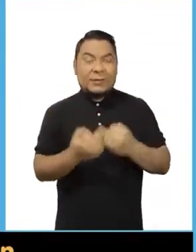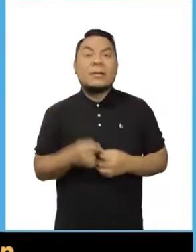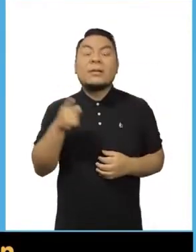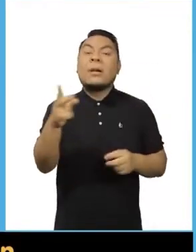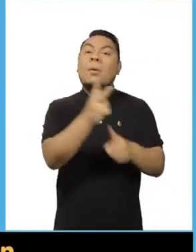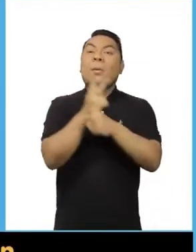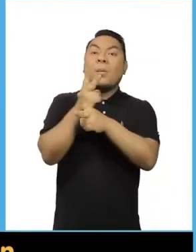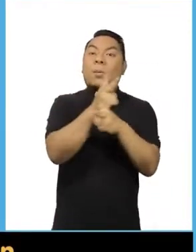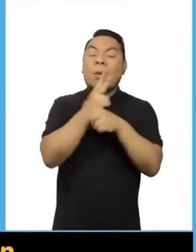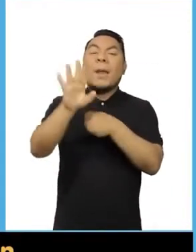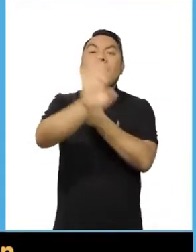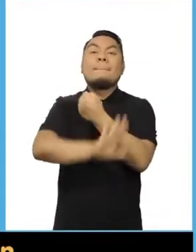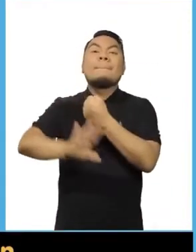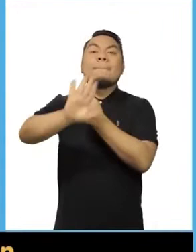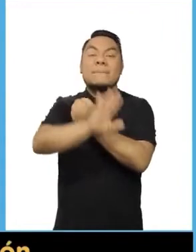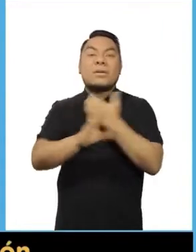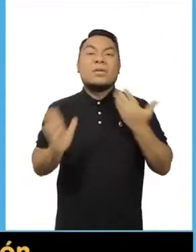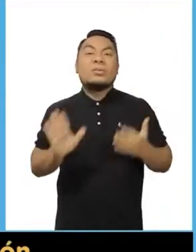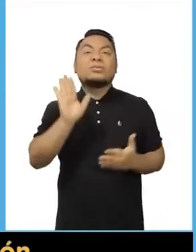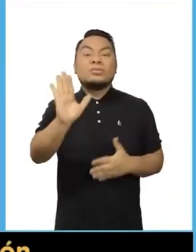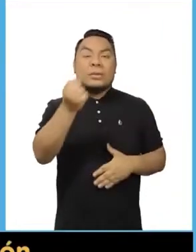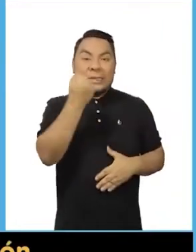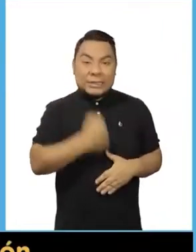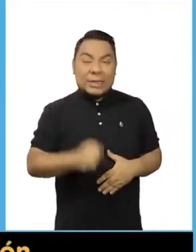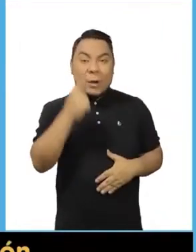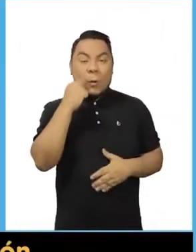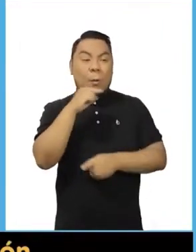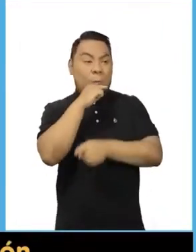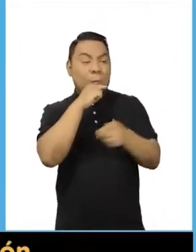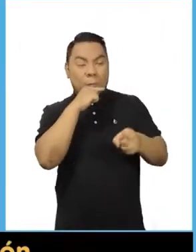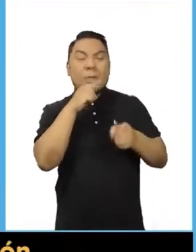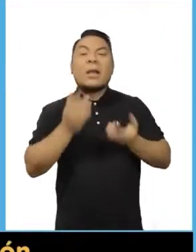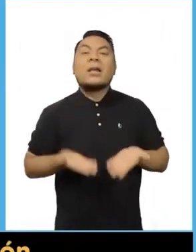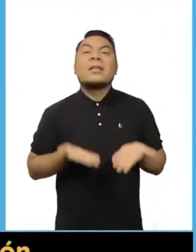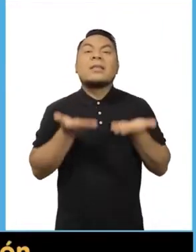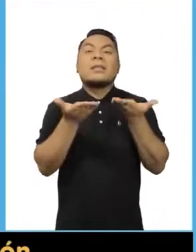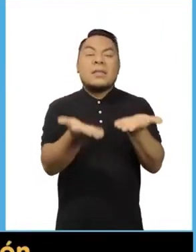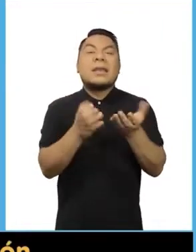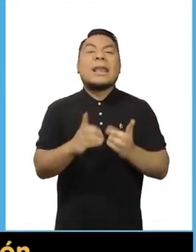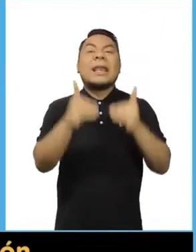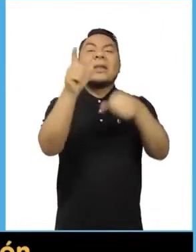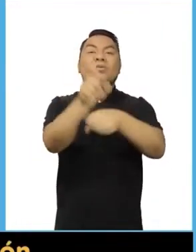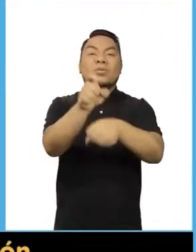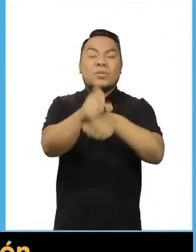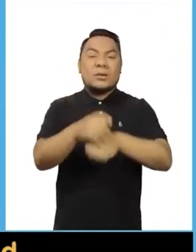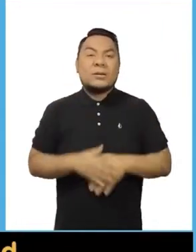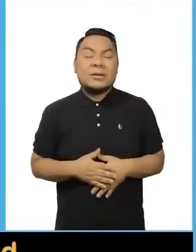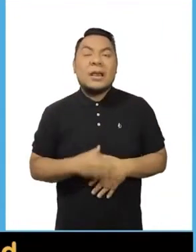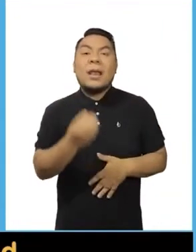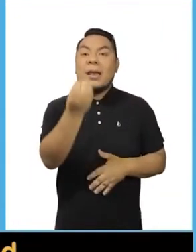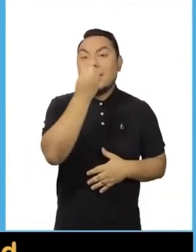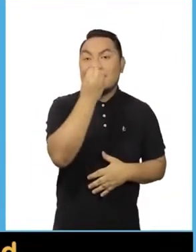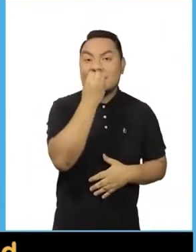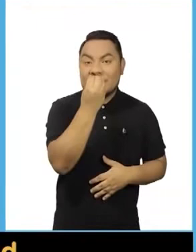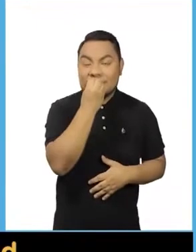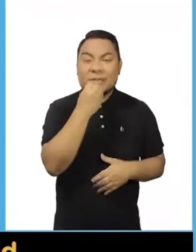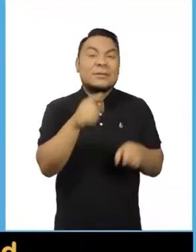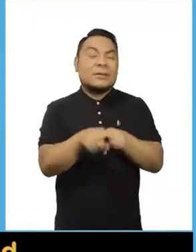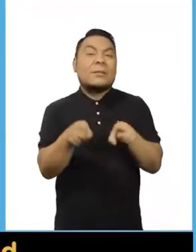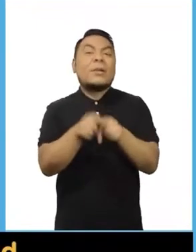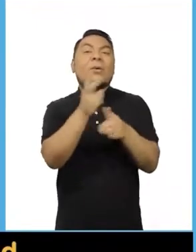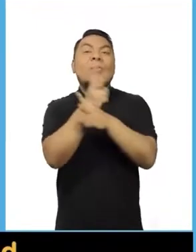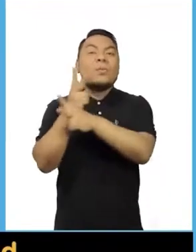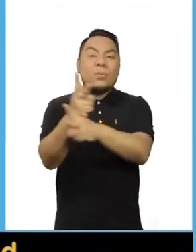familias cuidan y protegen a sus hijas e hijos dándoles educación,